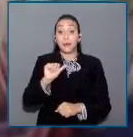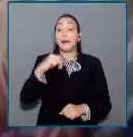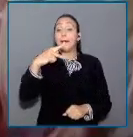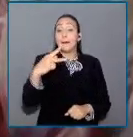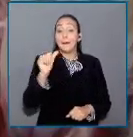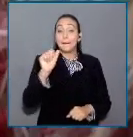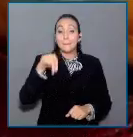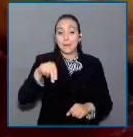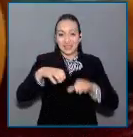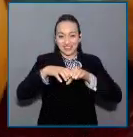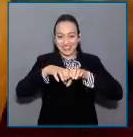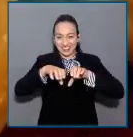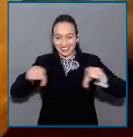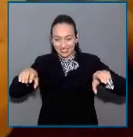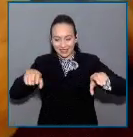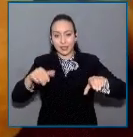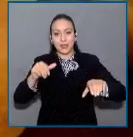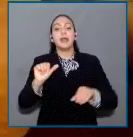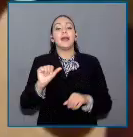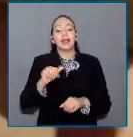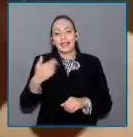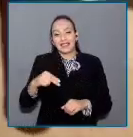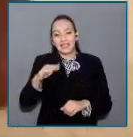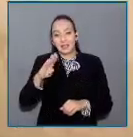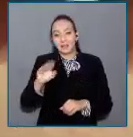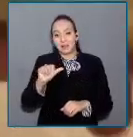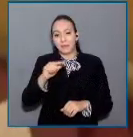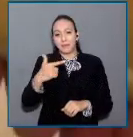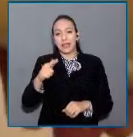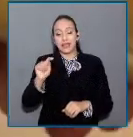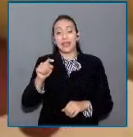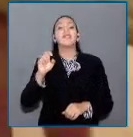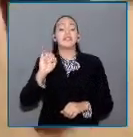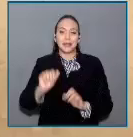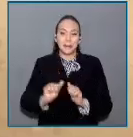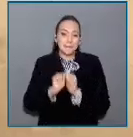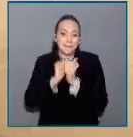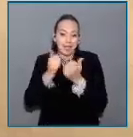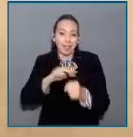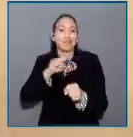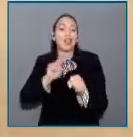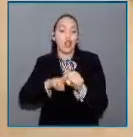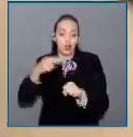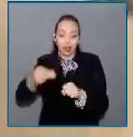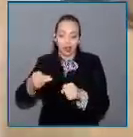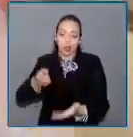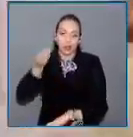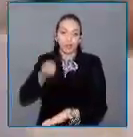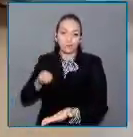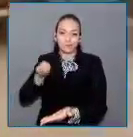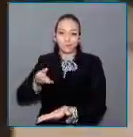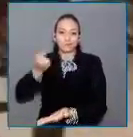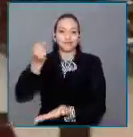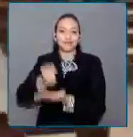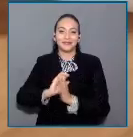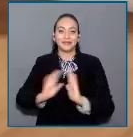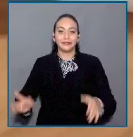considerado como pan común. Para el canal del Poder Judicial de la Federación, Alejandro Anaya Huertas.